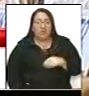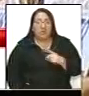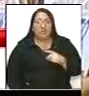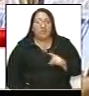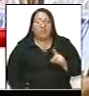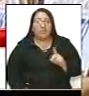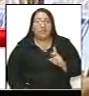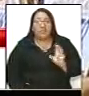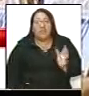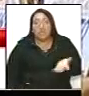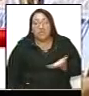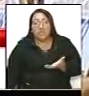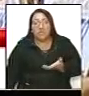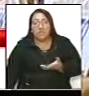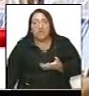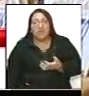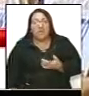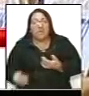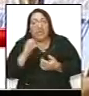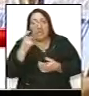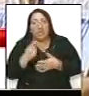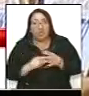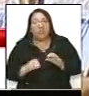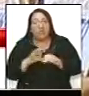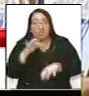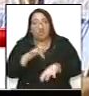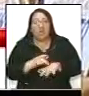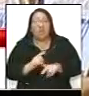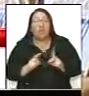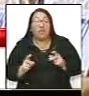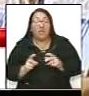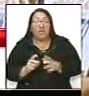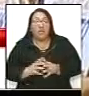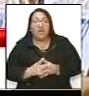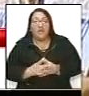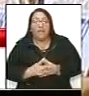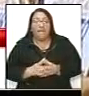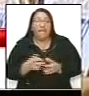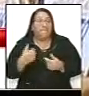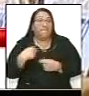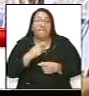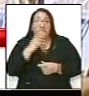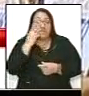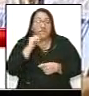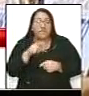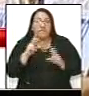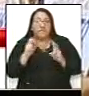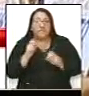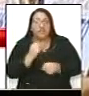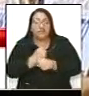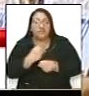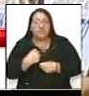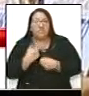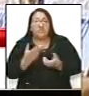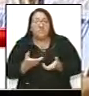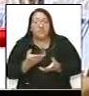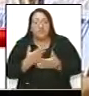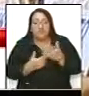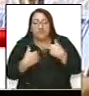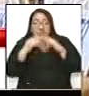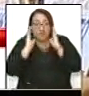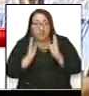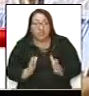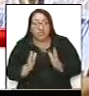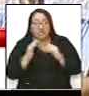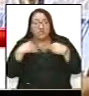que es un tema que creo que sí hay que tocar, pero como no soy experto en este tema, yo lo que quiero es que debemos enfocarnos